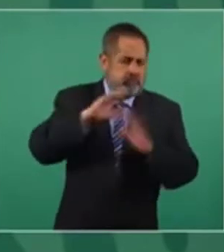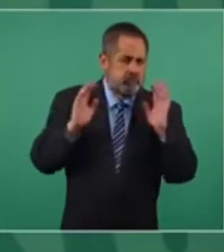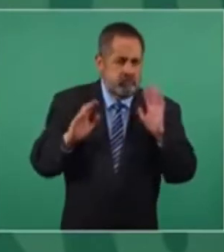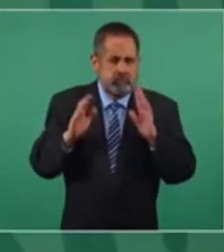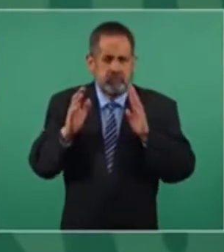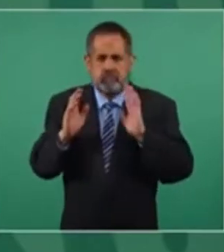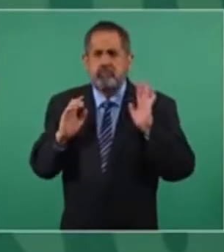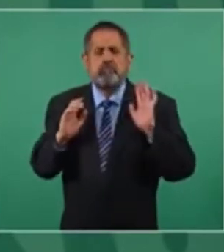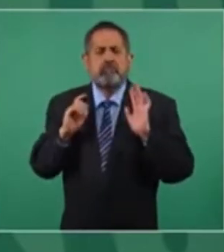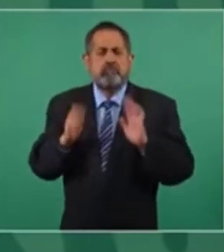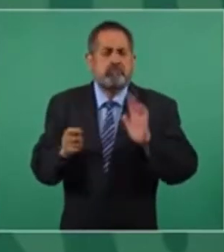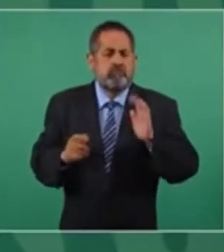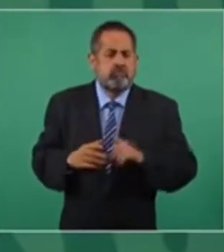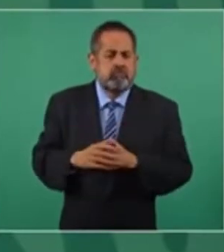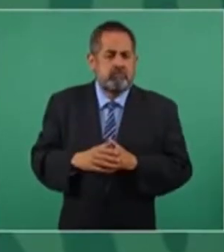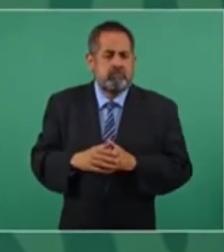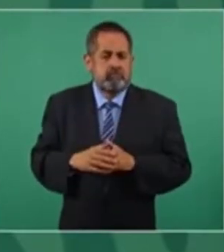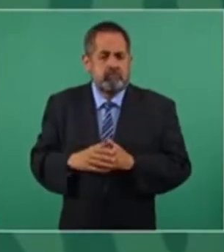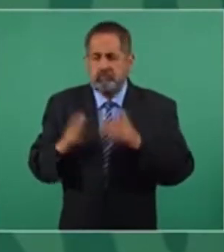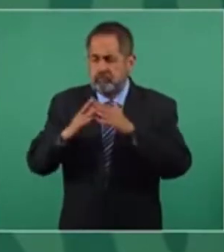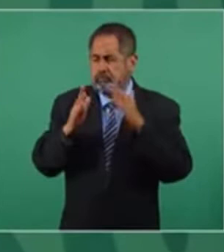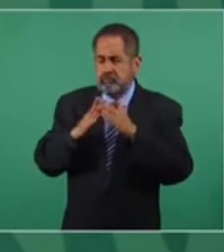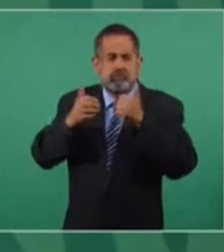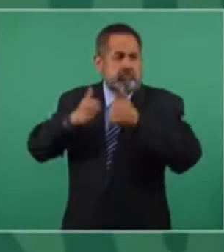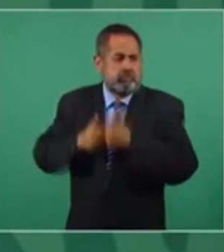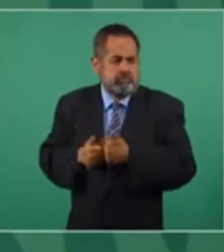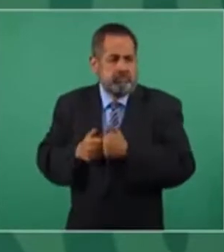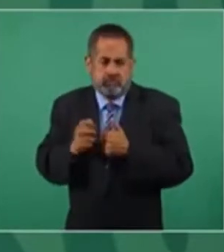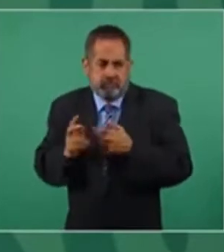se quedaron sin participar.